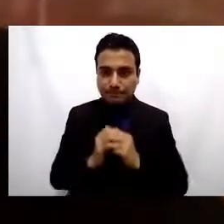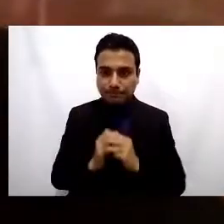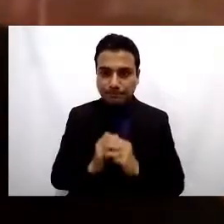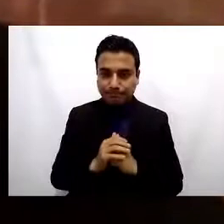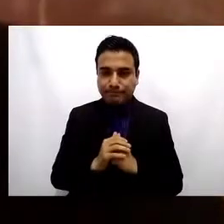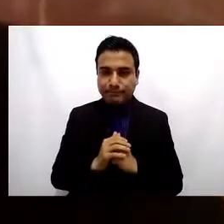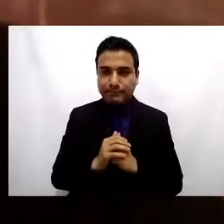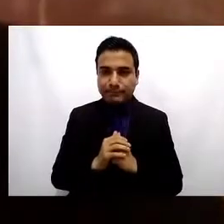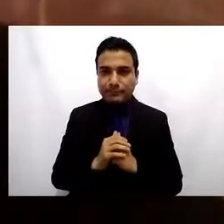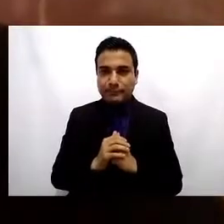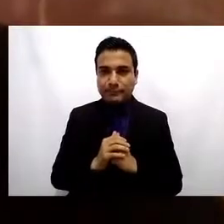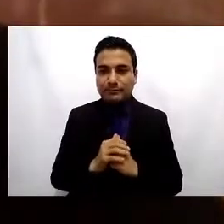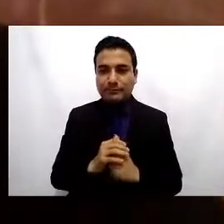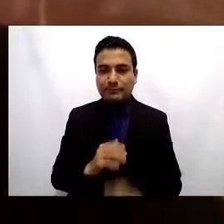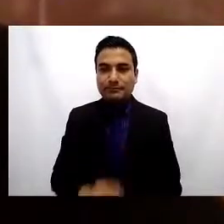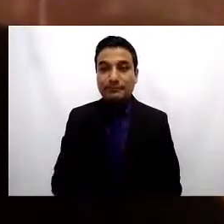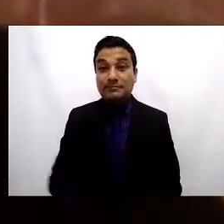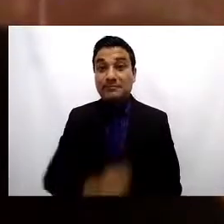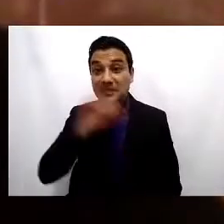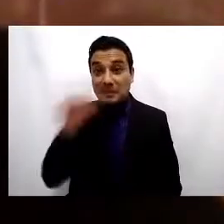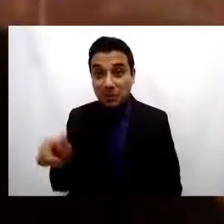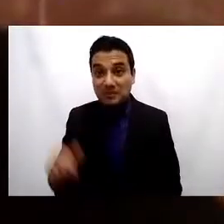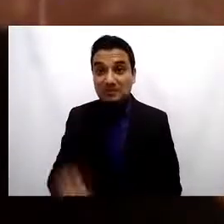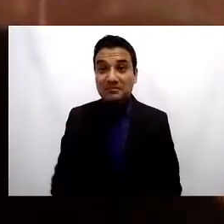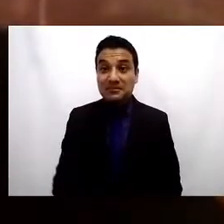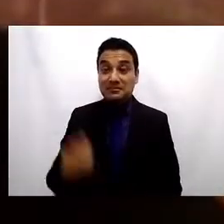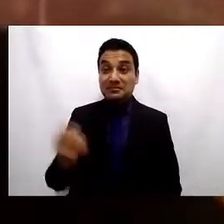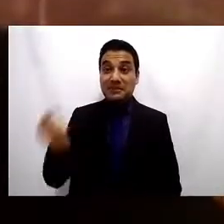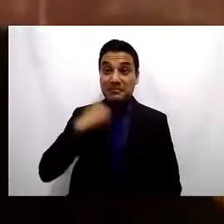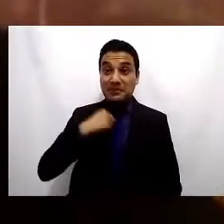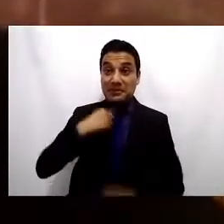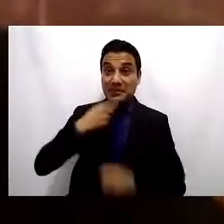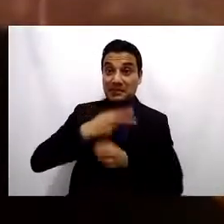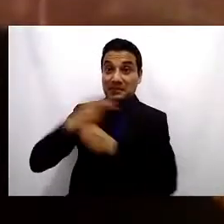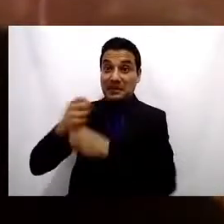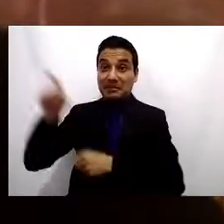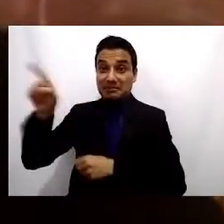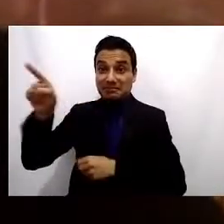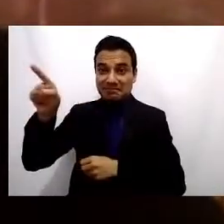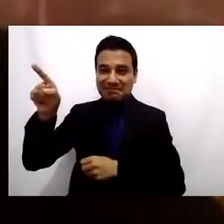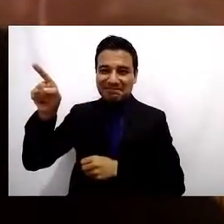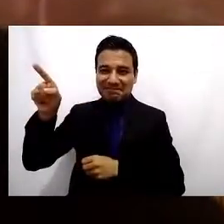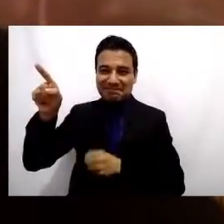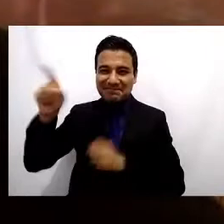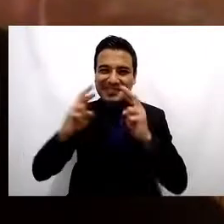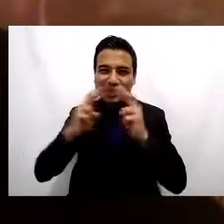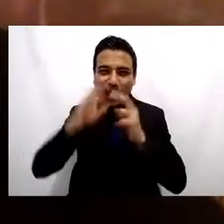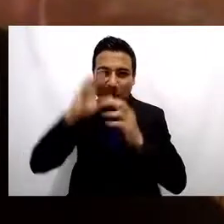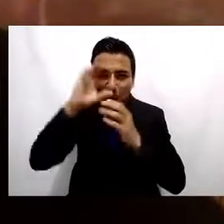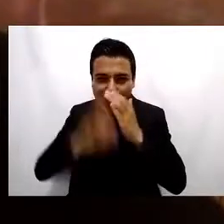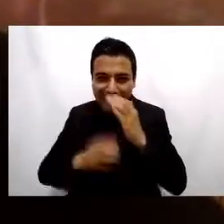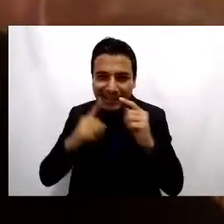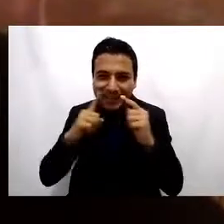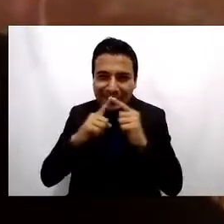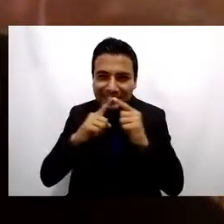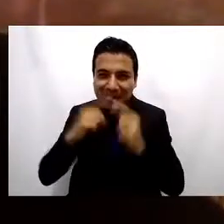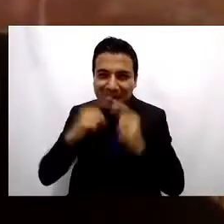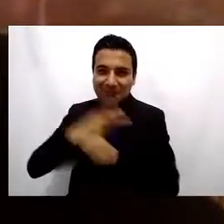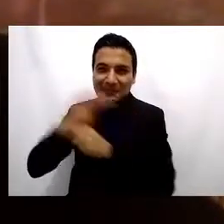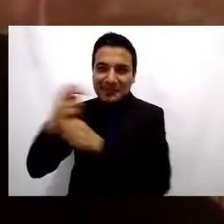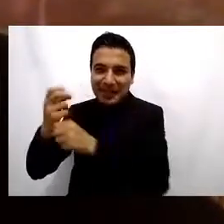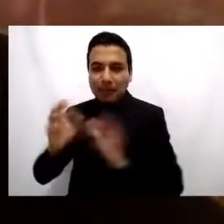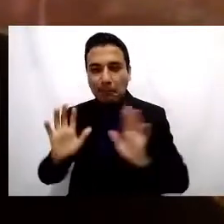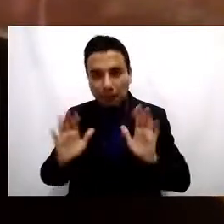Empecé a ser invitado a instituciones de la religión católica, pero también empezaron a venir grupos